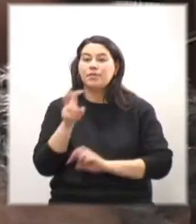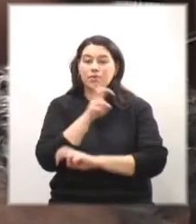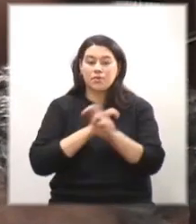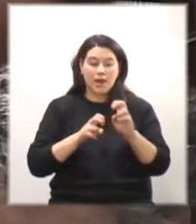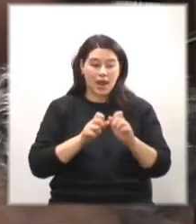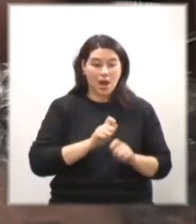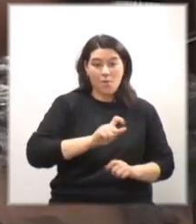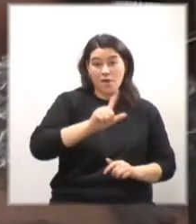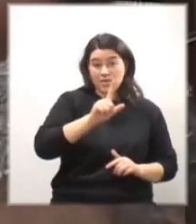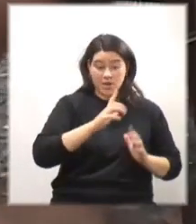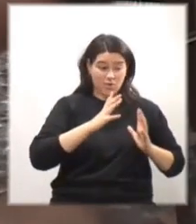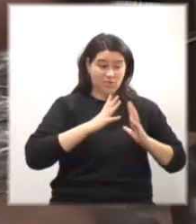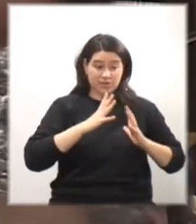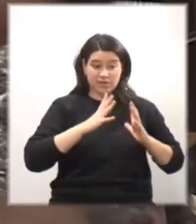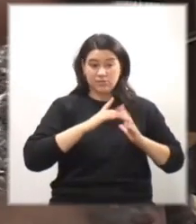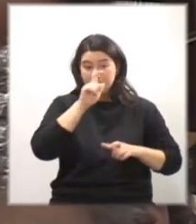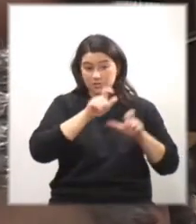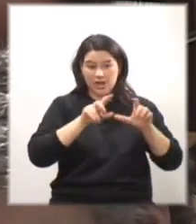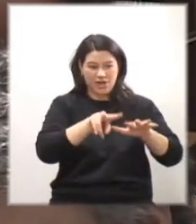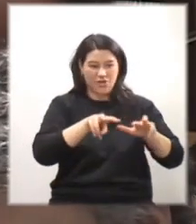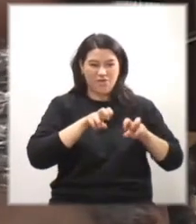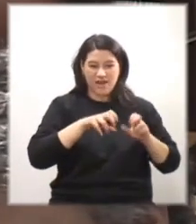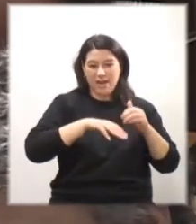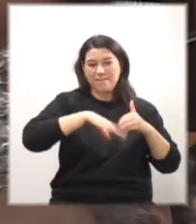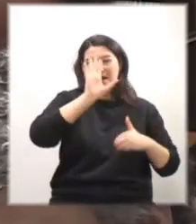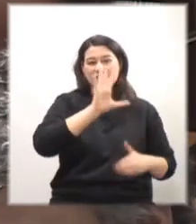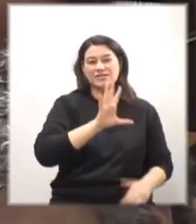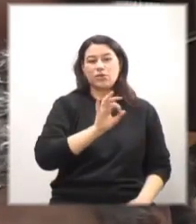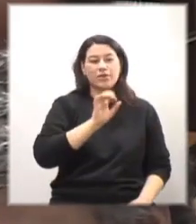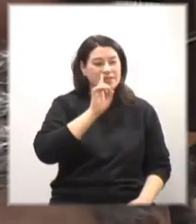las jubilaciones de los que cobran más de